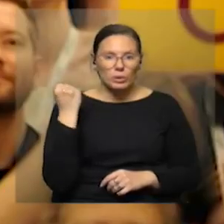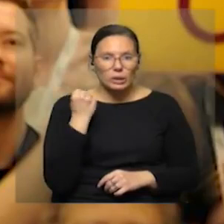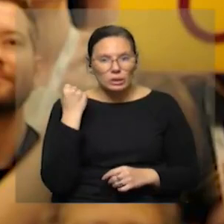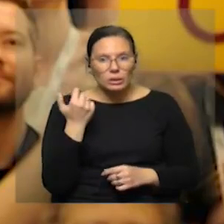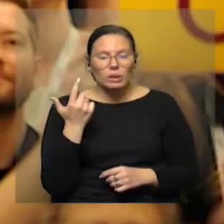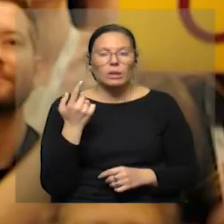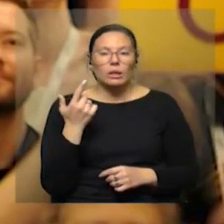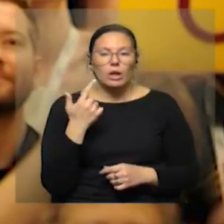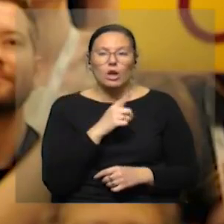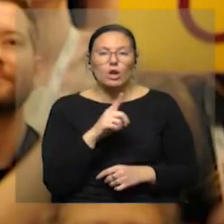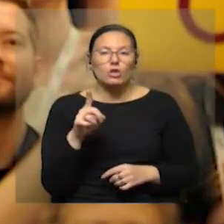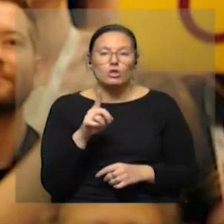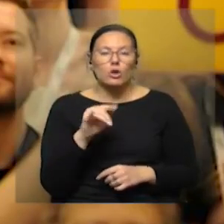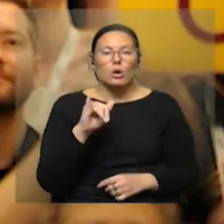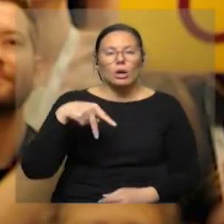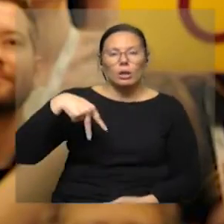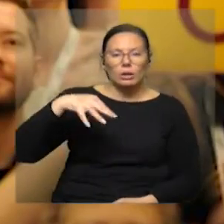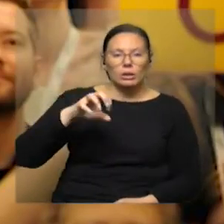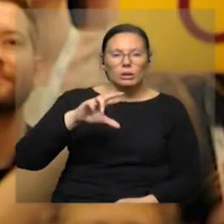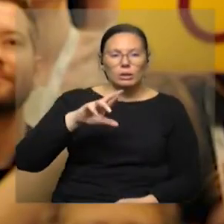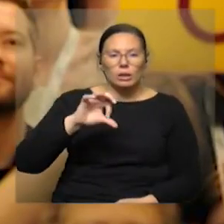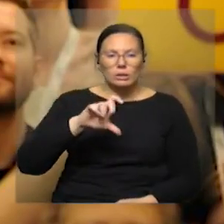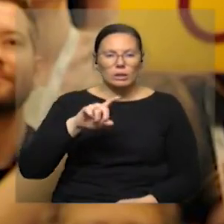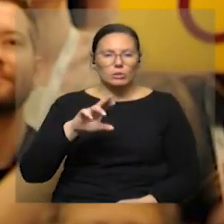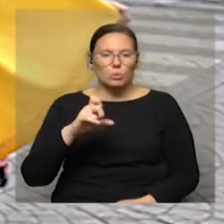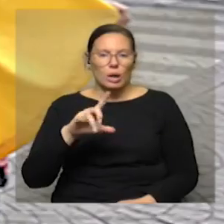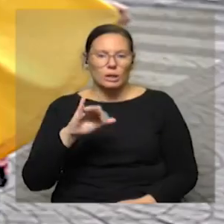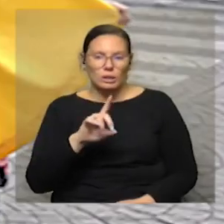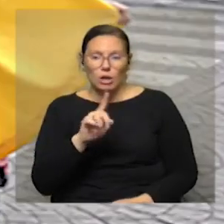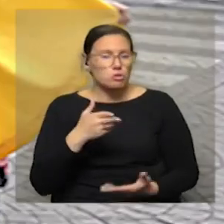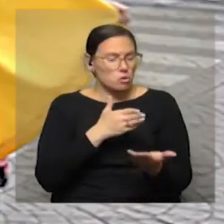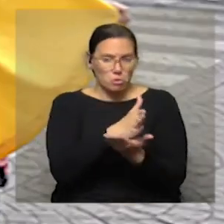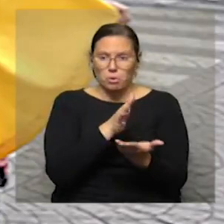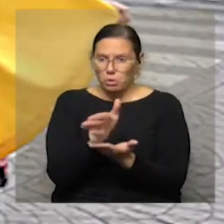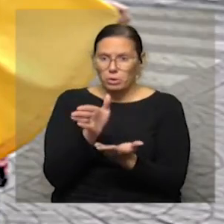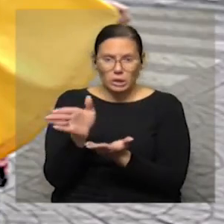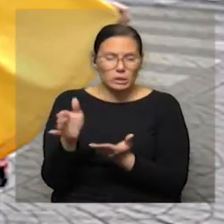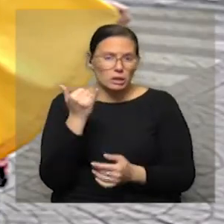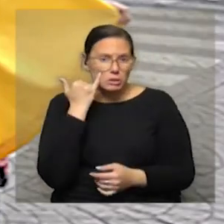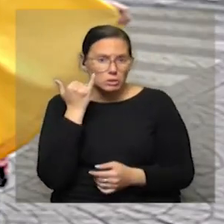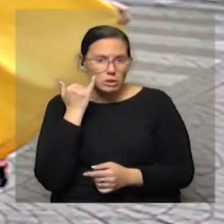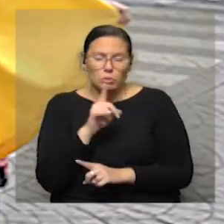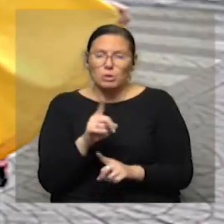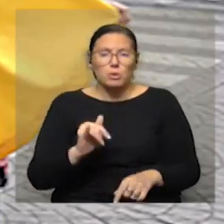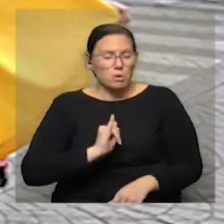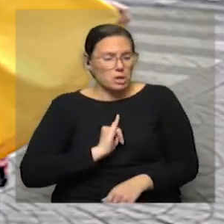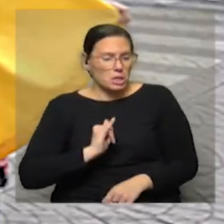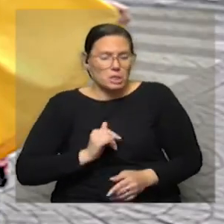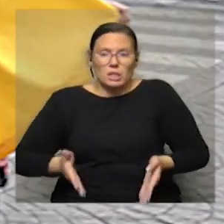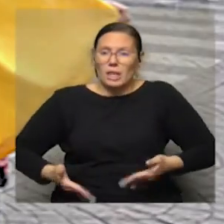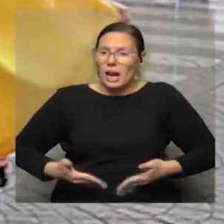recalcar que no es la intersexualidad, que no es una orientación sexual, que no es una identidad de